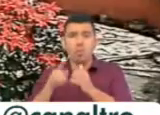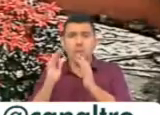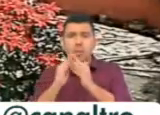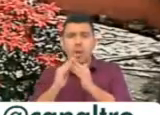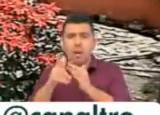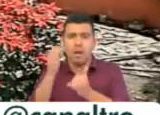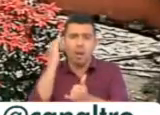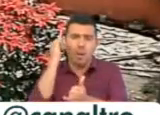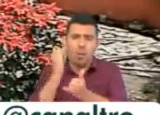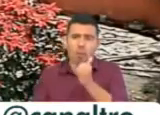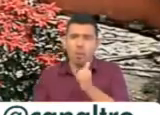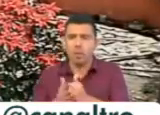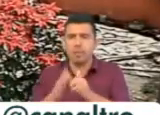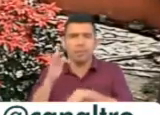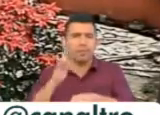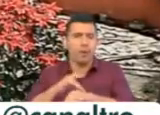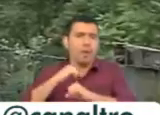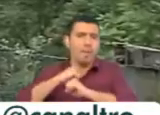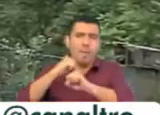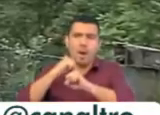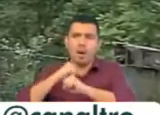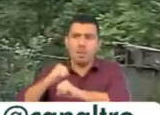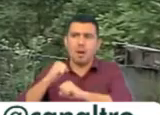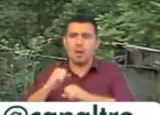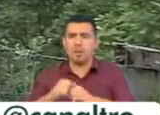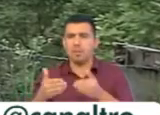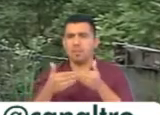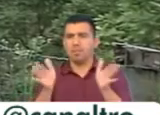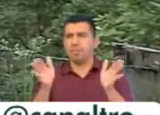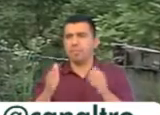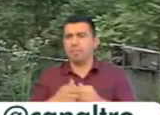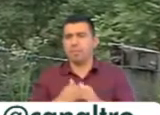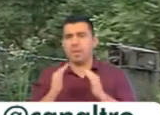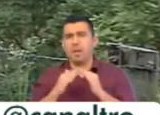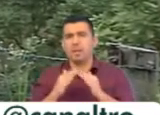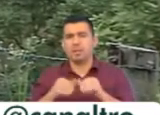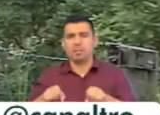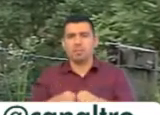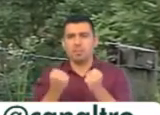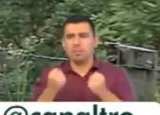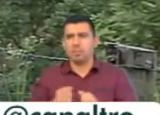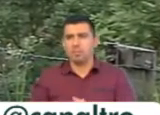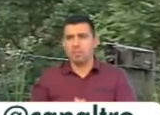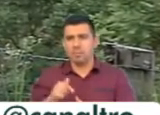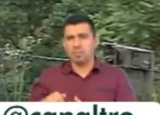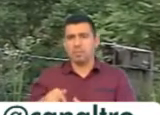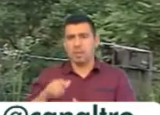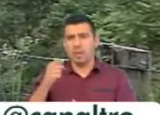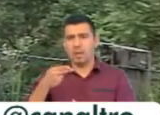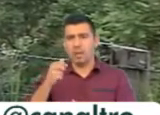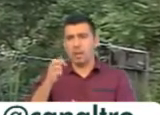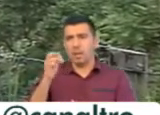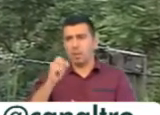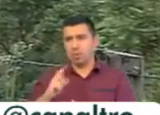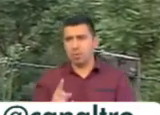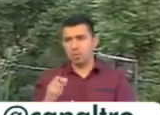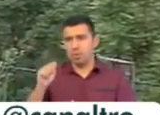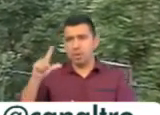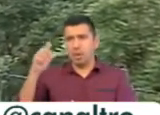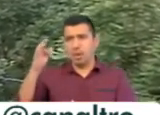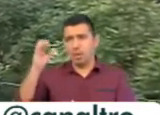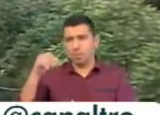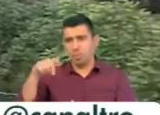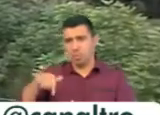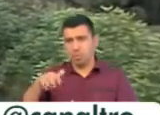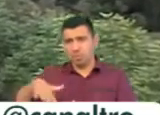desalojada y destruida completamente ese es el sector de alto salto aquí en el municipio de toledo en donde se puede pues